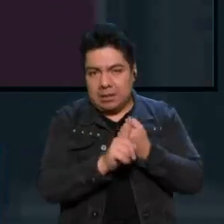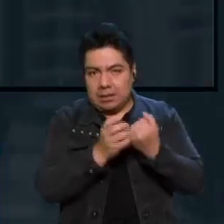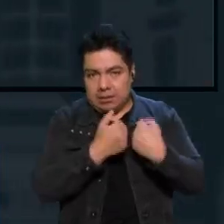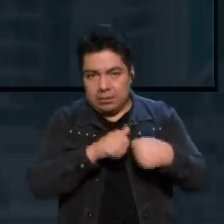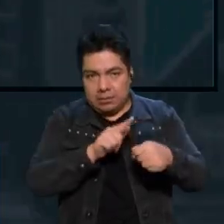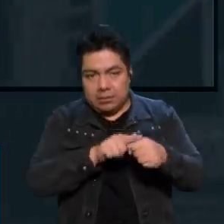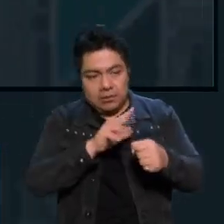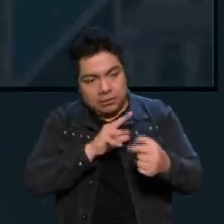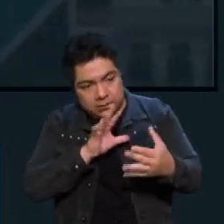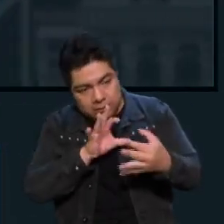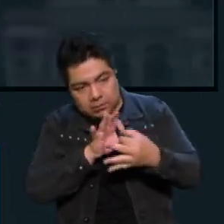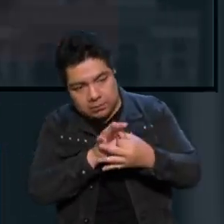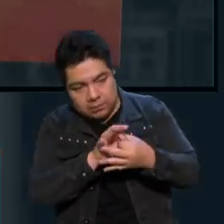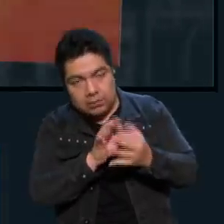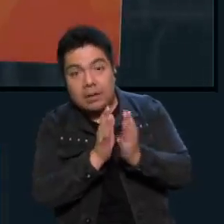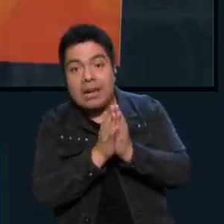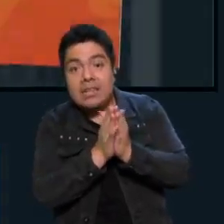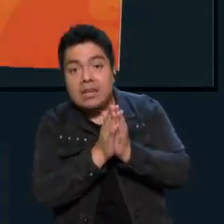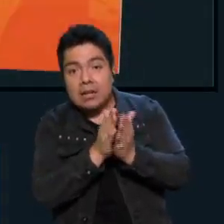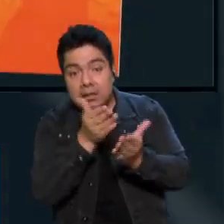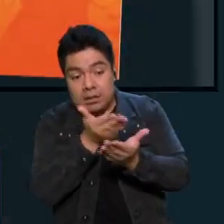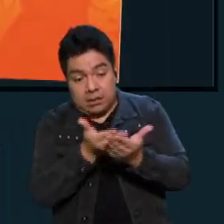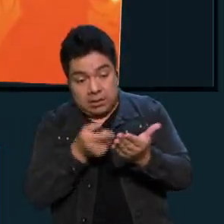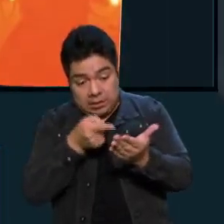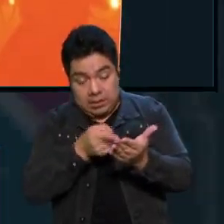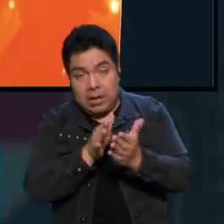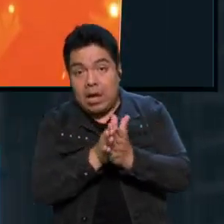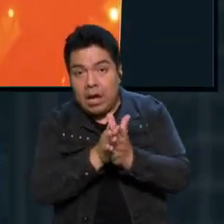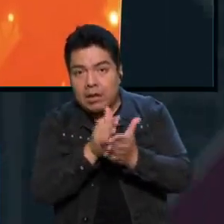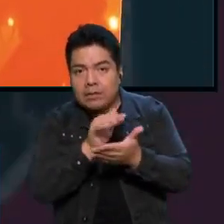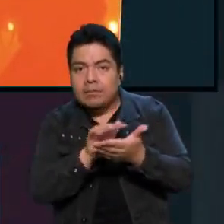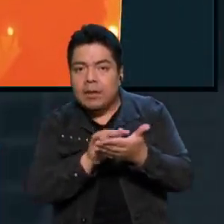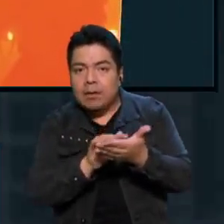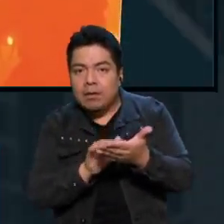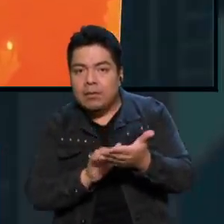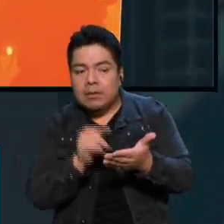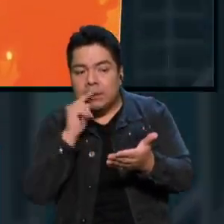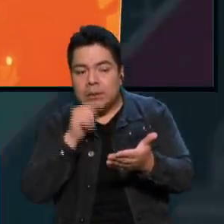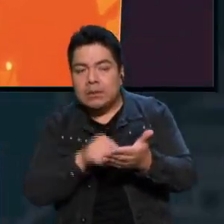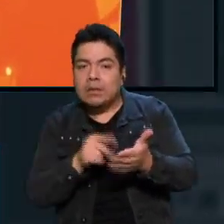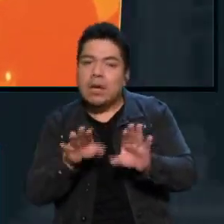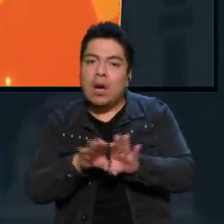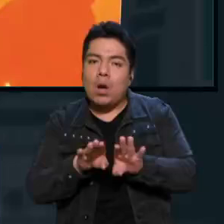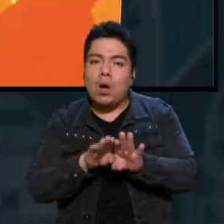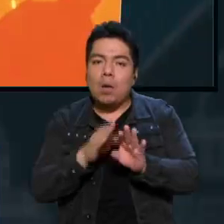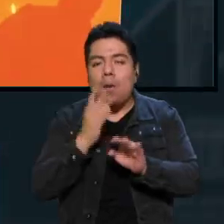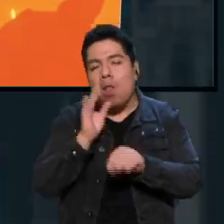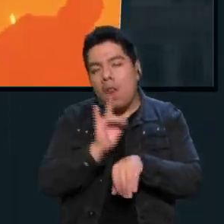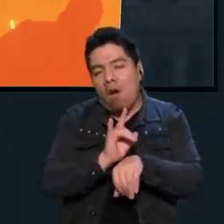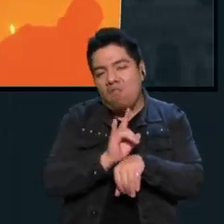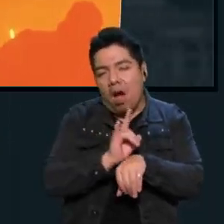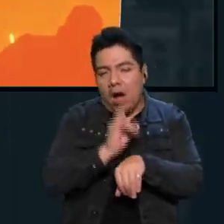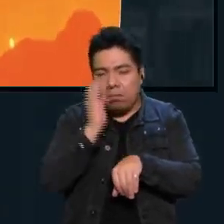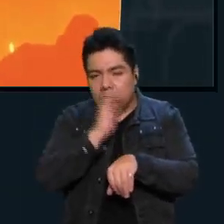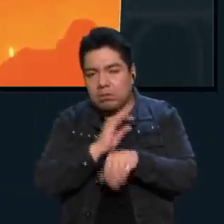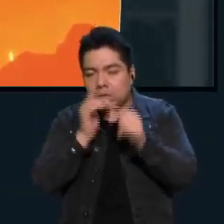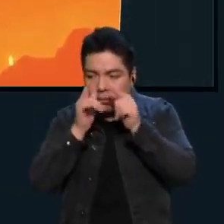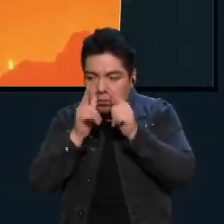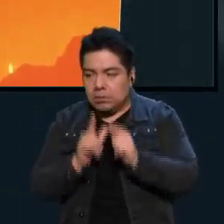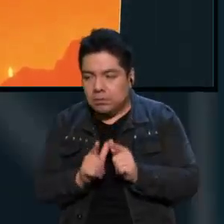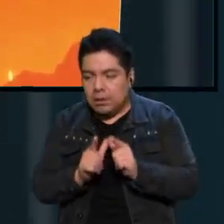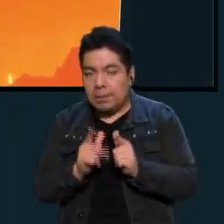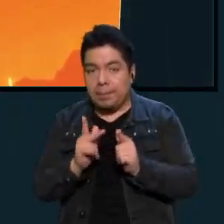Entonces, este libro es de alguna manera un libro que construye desde la ficción de la literatura un